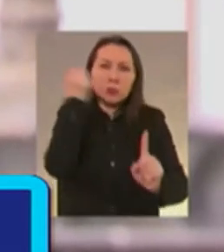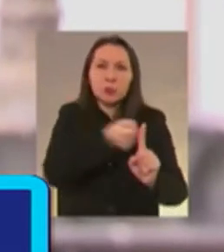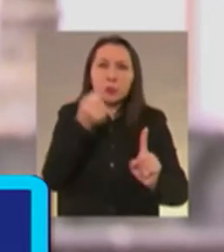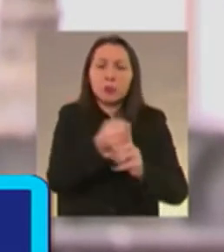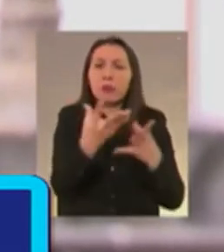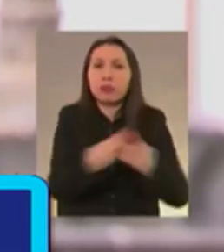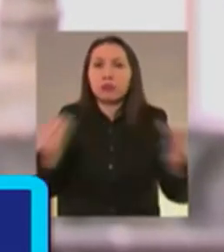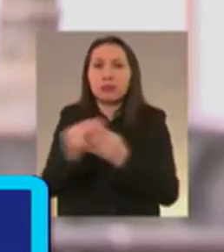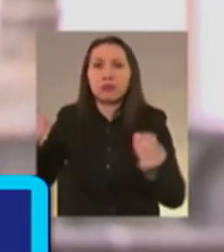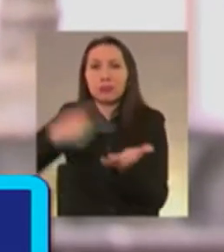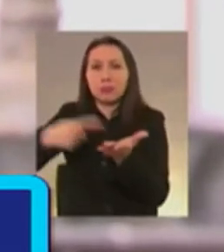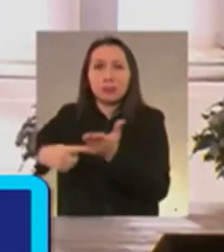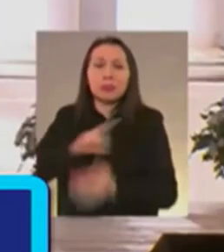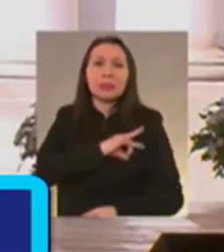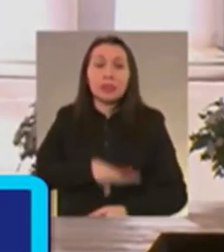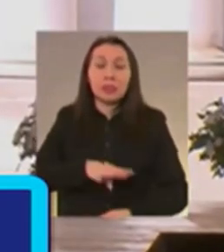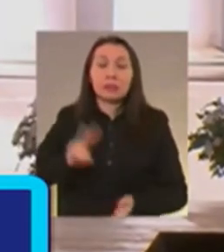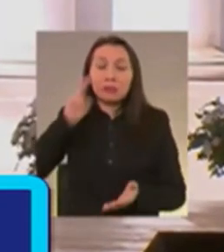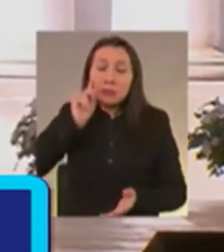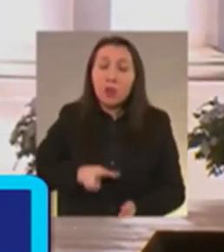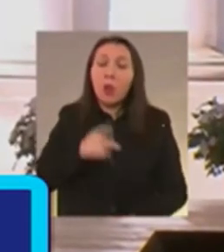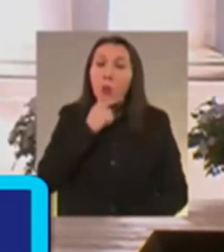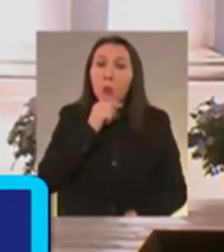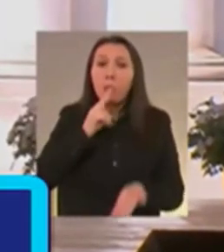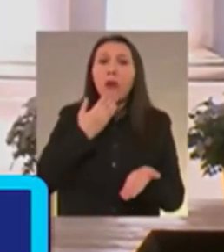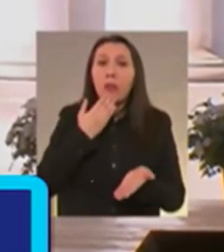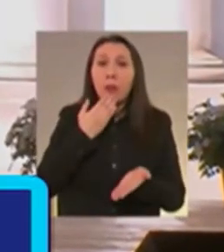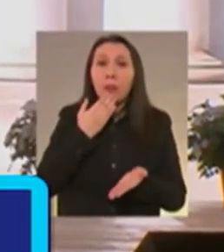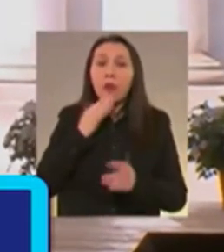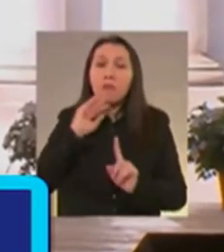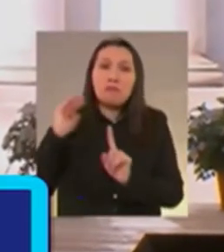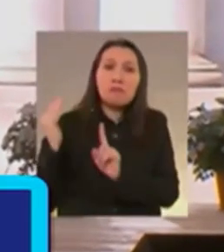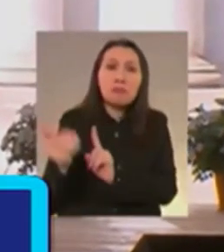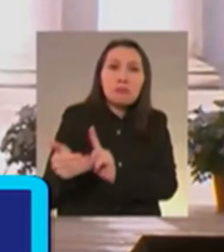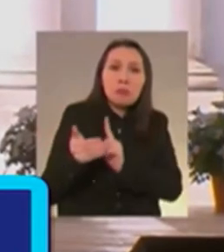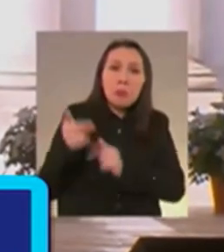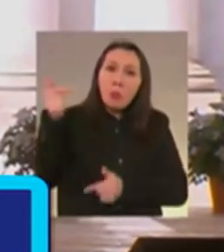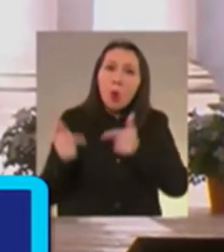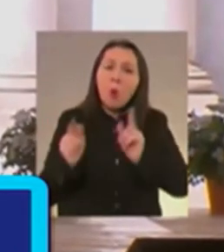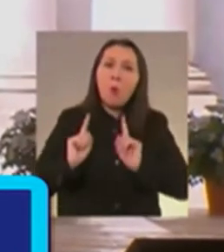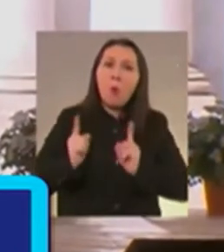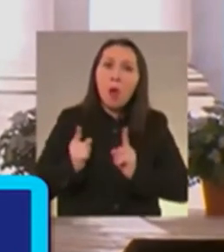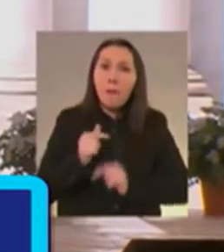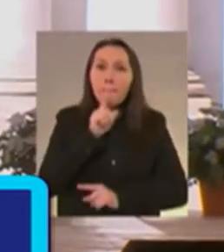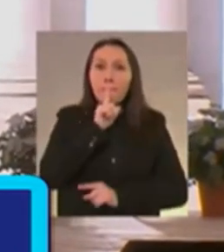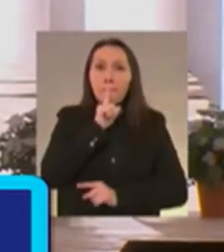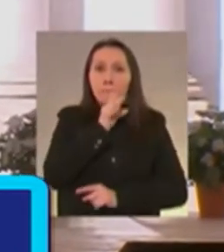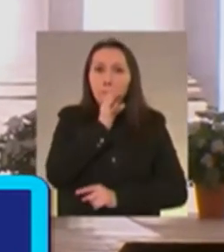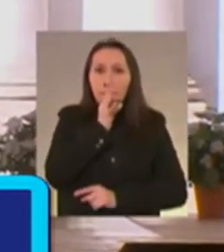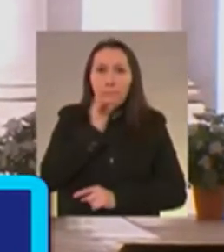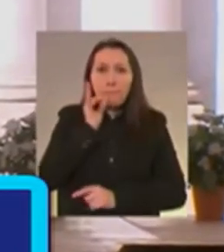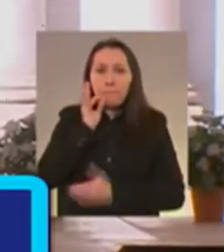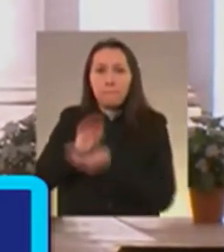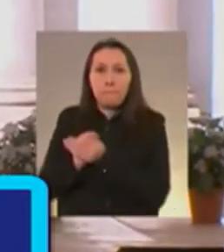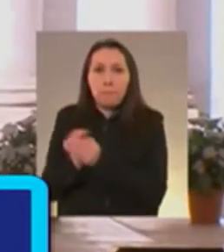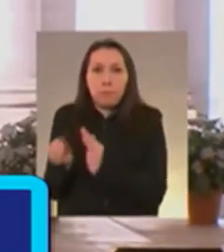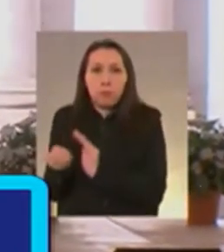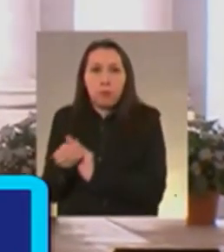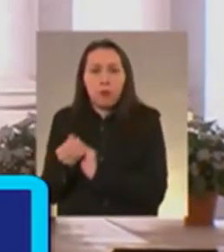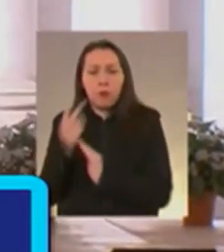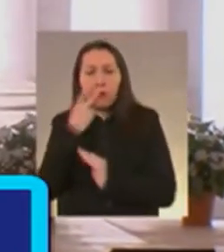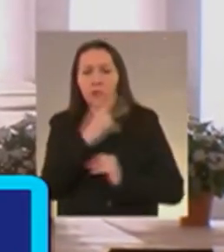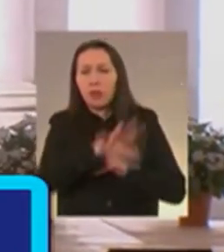miles de chilenos. Sin duda también, los que ampararon políticamente y guardaron silencio cómplice ante las